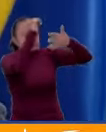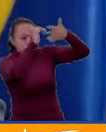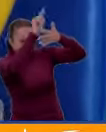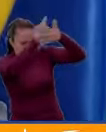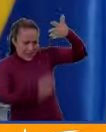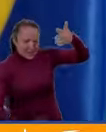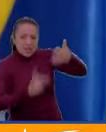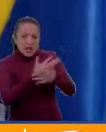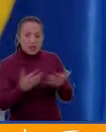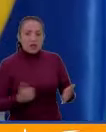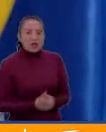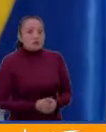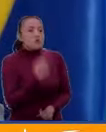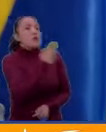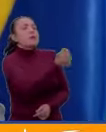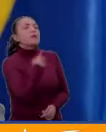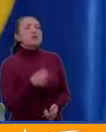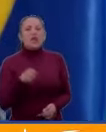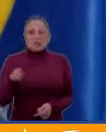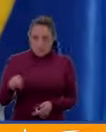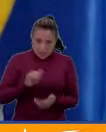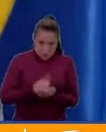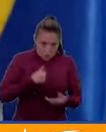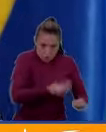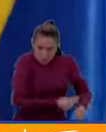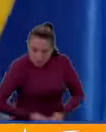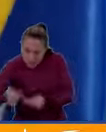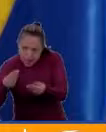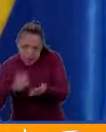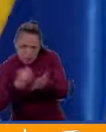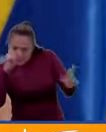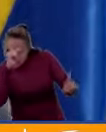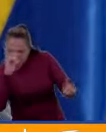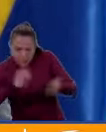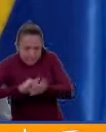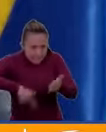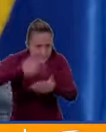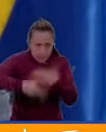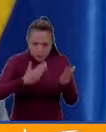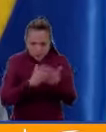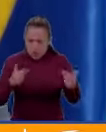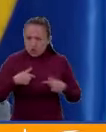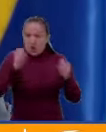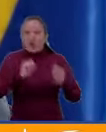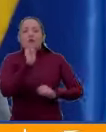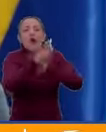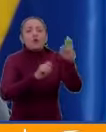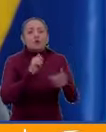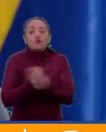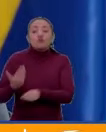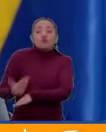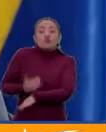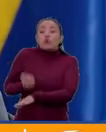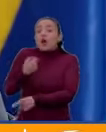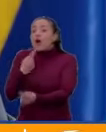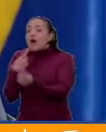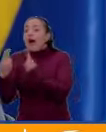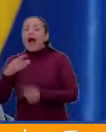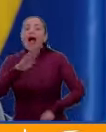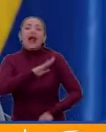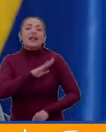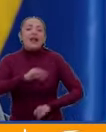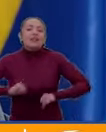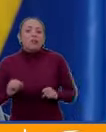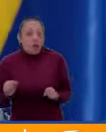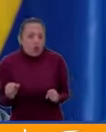es que el ministro de hacienda patina proyectos No el ministro de hacienda tiene quear de muchos proyectos acabo de tener una conversación con el alcalde de